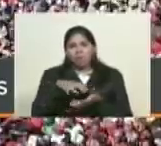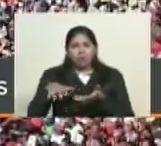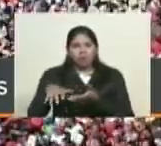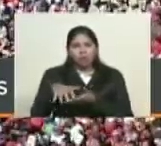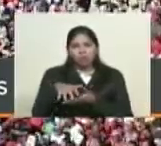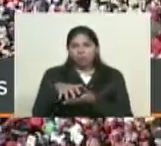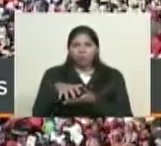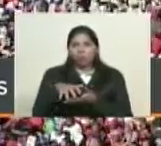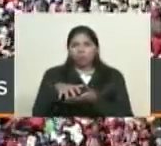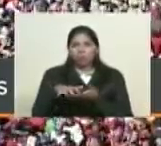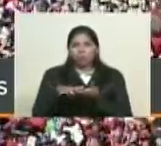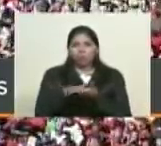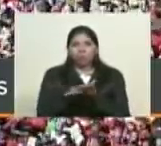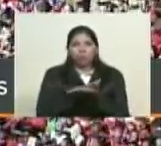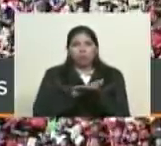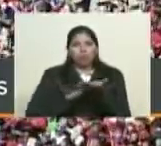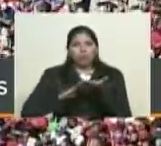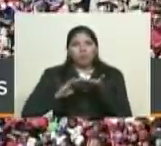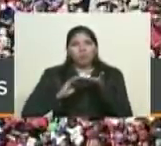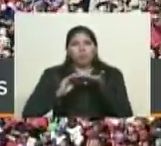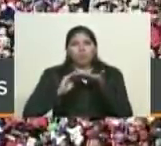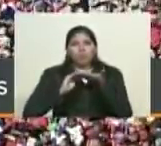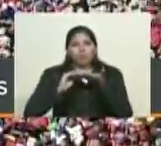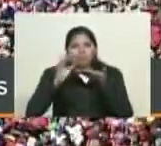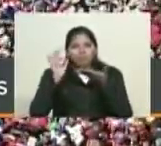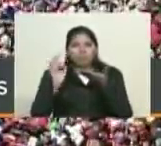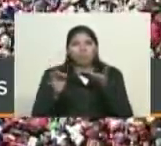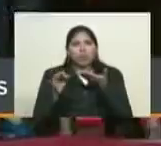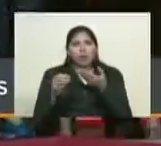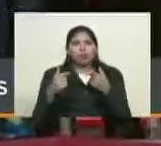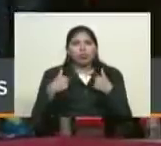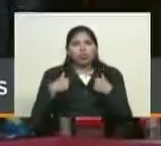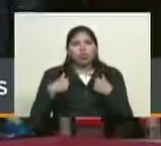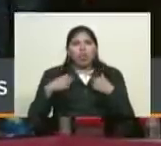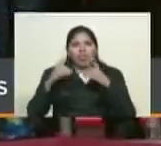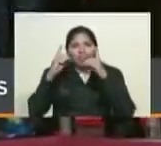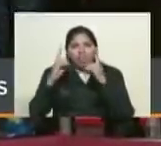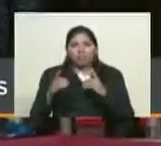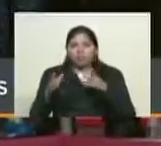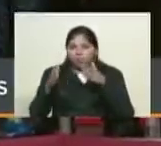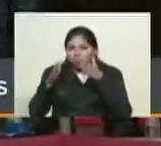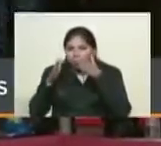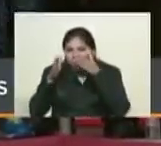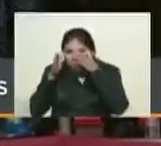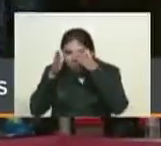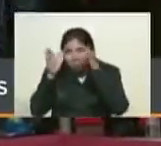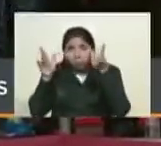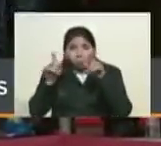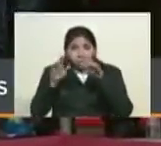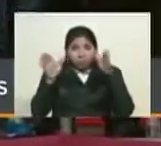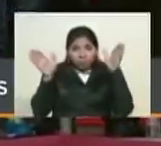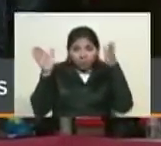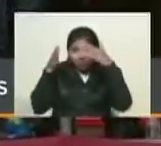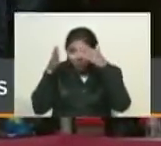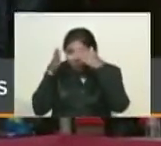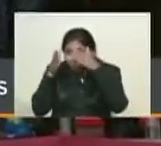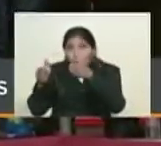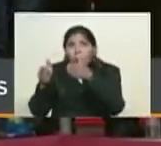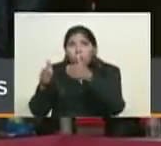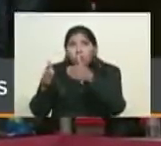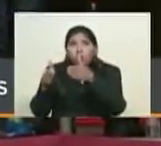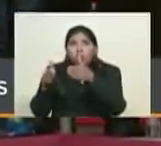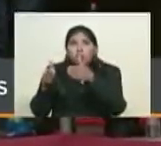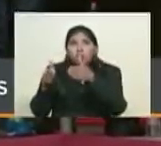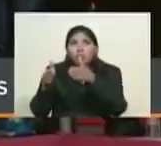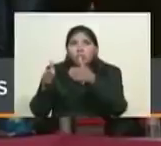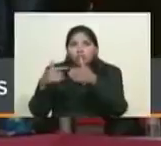para dedicarme única y exclusivamente desde que gane